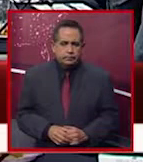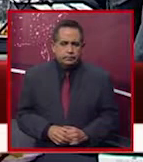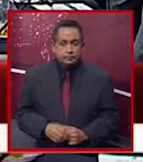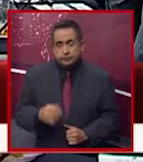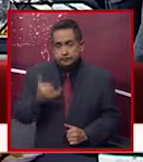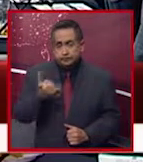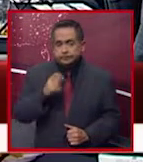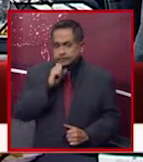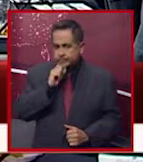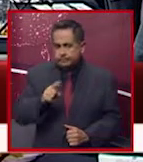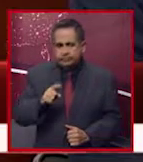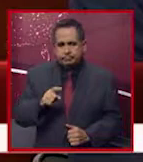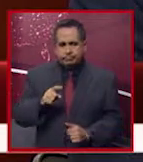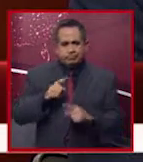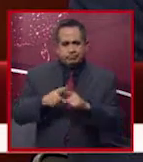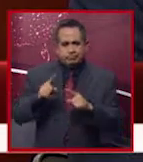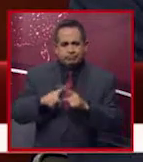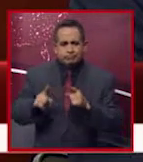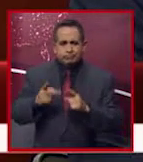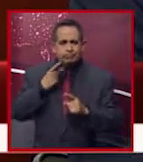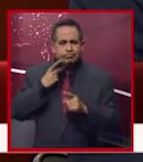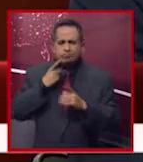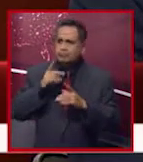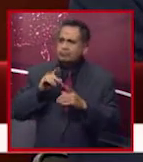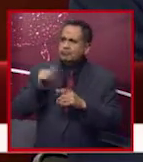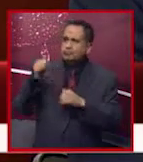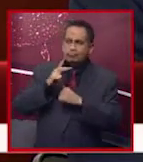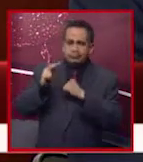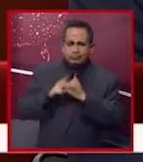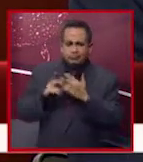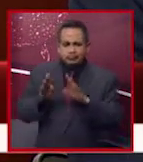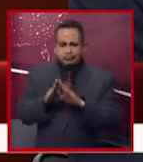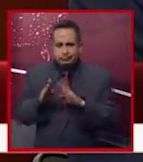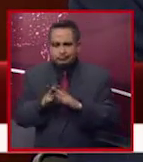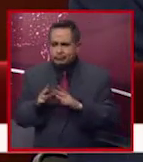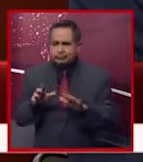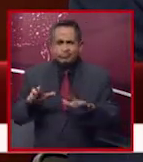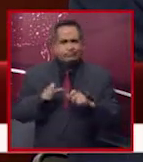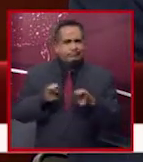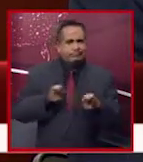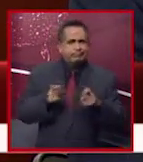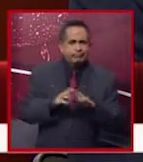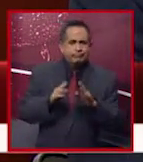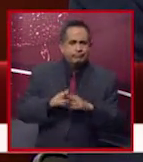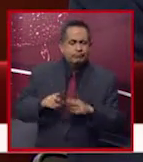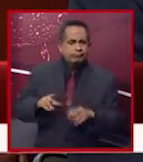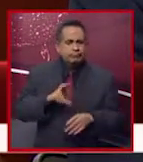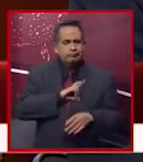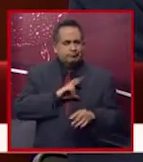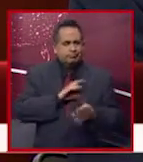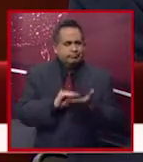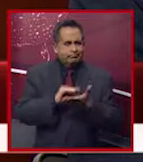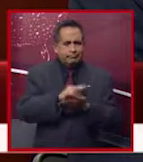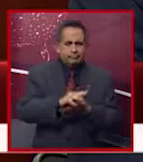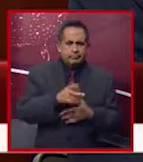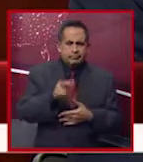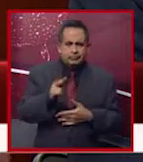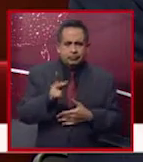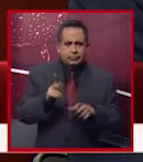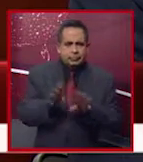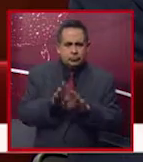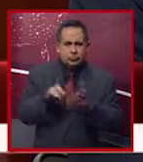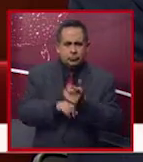Y la mezcla de política macroeconómica ha buscado reducir la absorción del sector público y promover